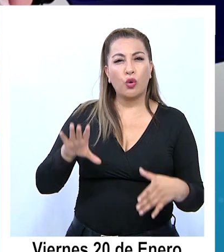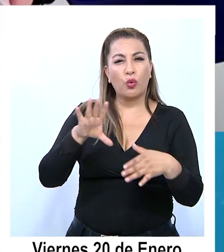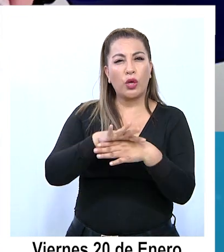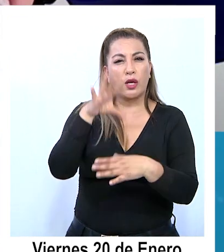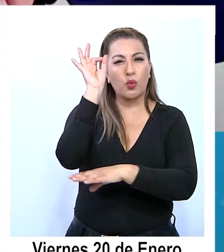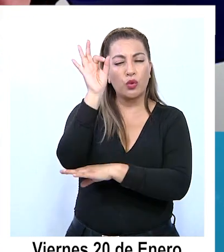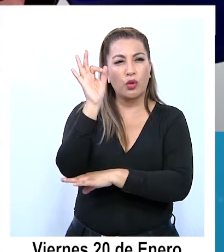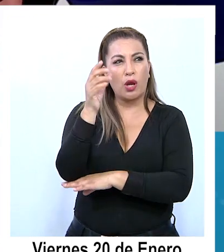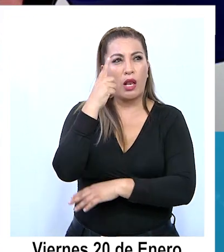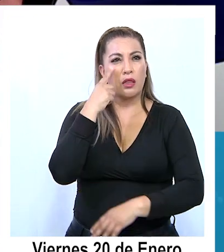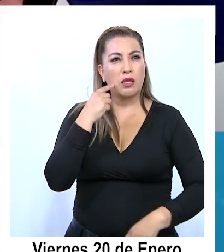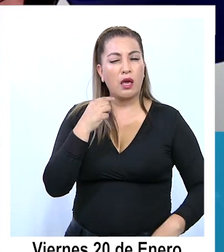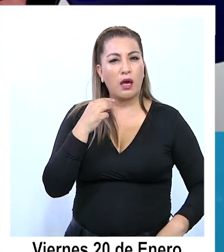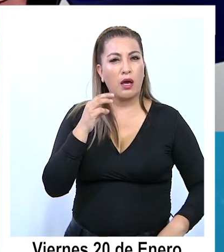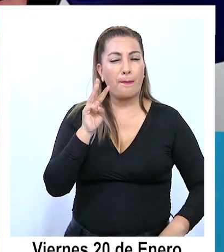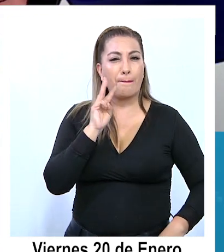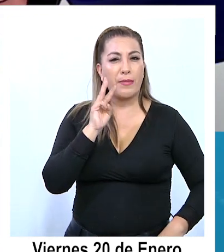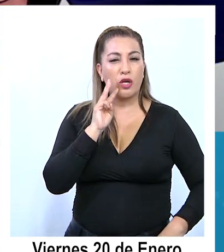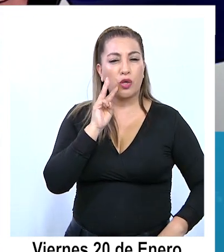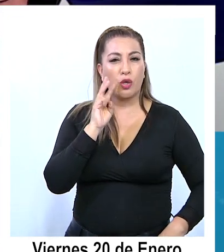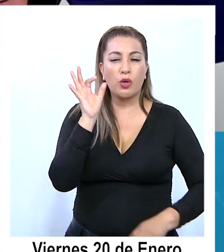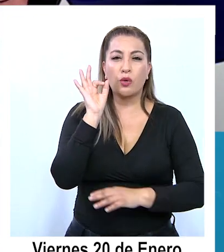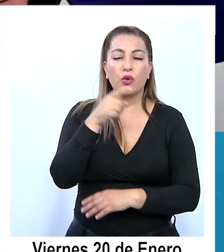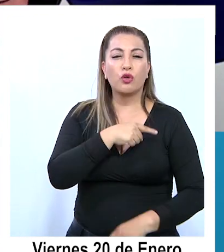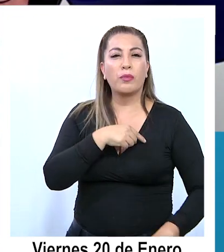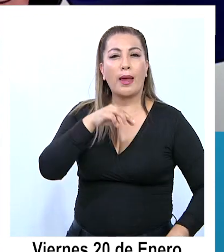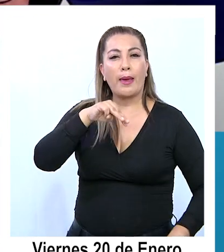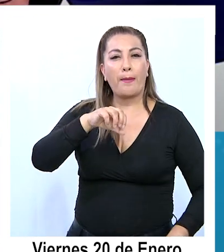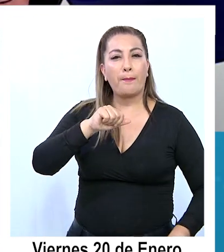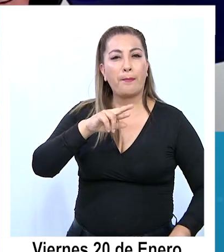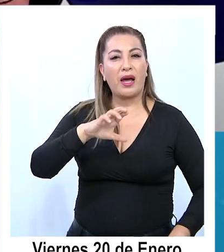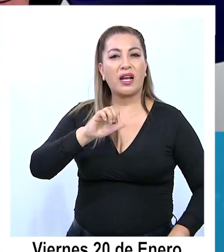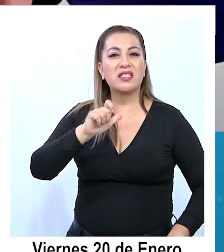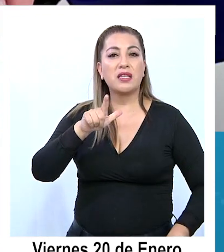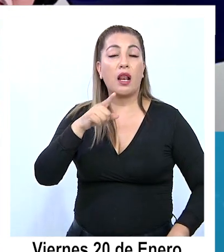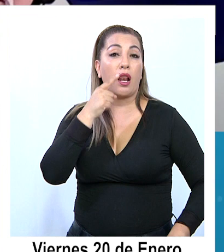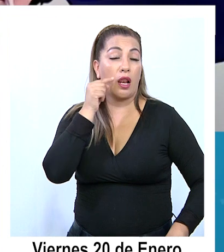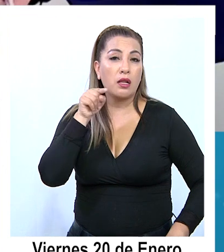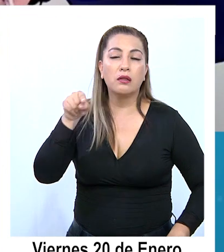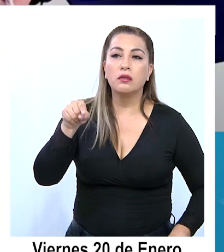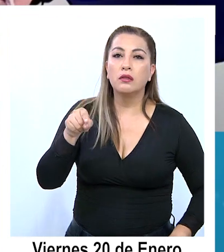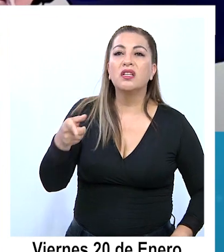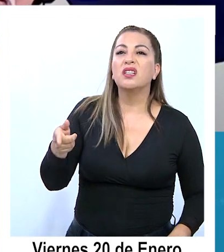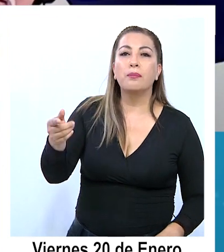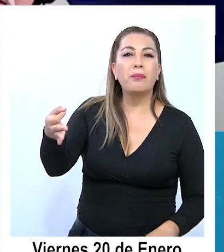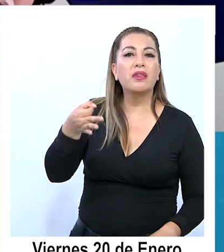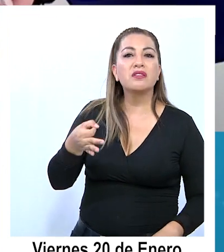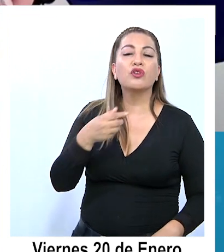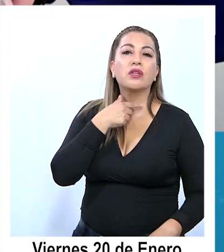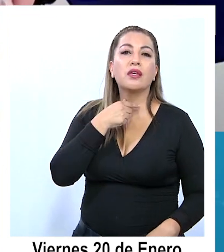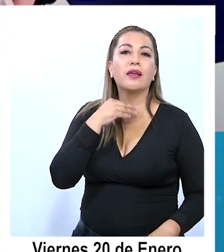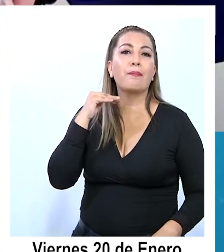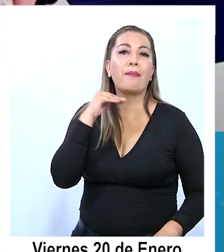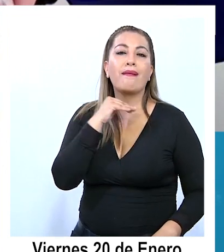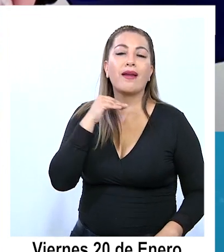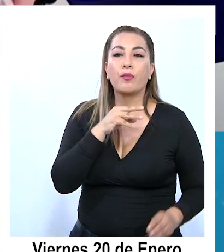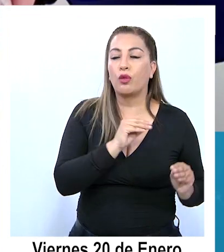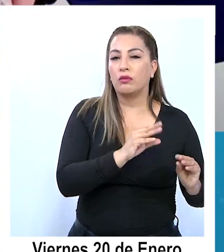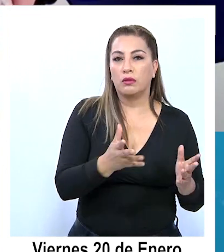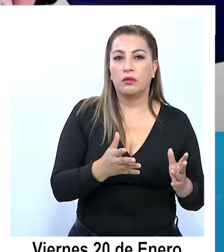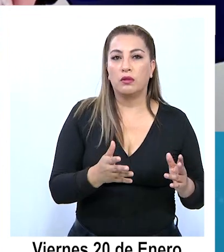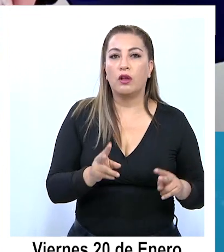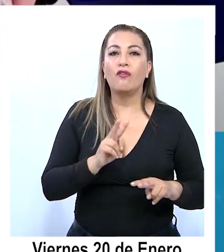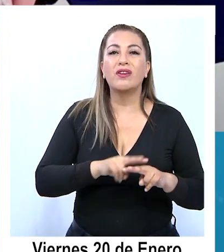el día miércoles en el Senado, me dijo que la intención de ellos era hacerlo más rápido y que lo iban a hacer